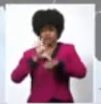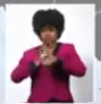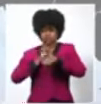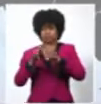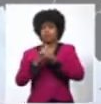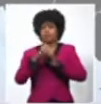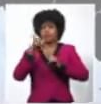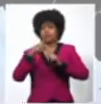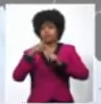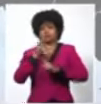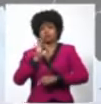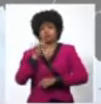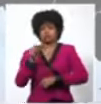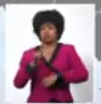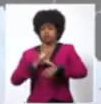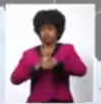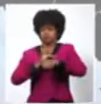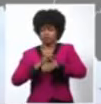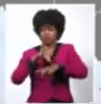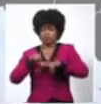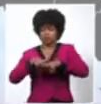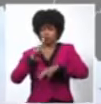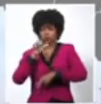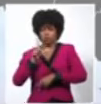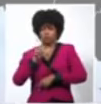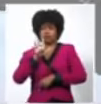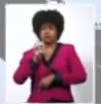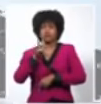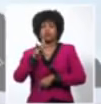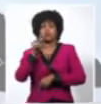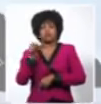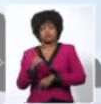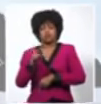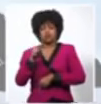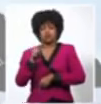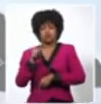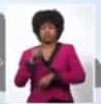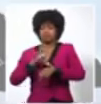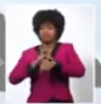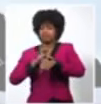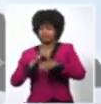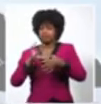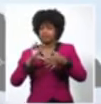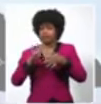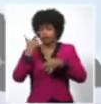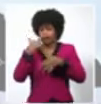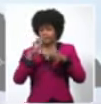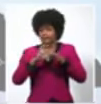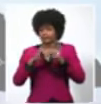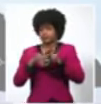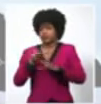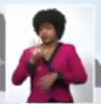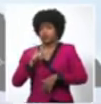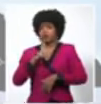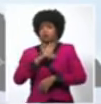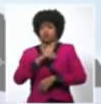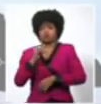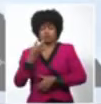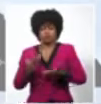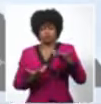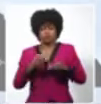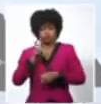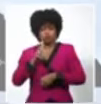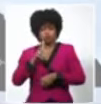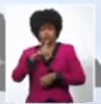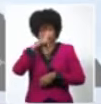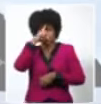al tiempo que Holguín reportó 5 casos, Artemisa 4, Cienfuegos 2, Camagüey 1, Santi Espíritus 1 y